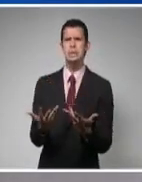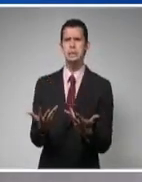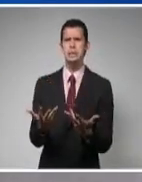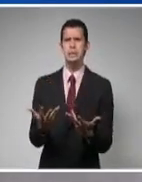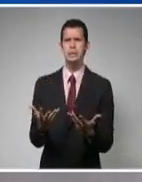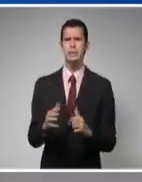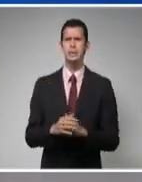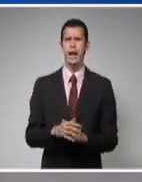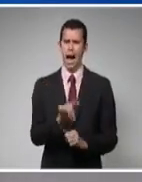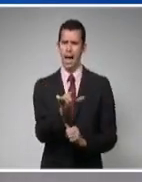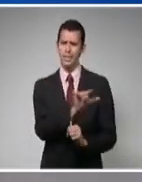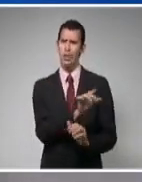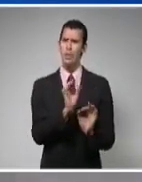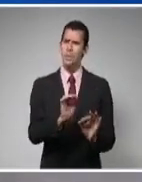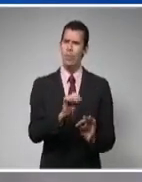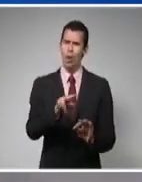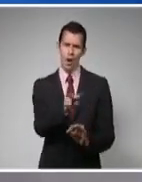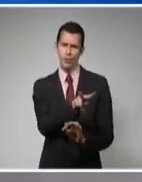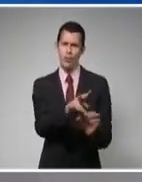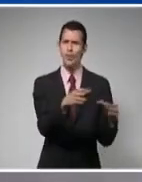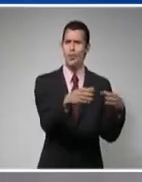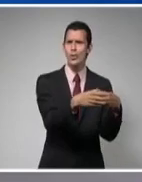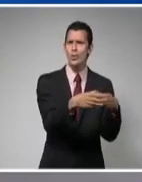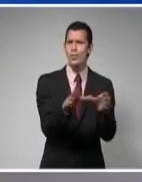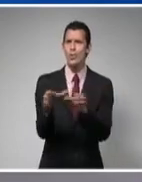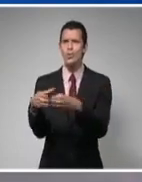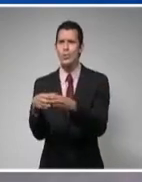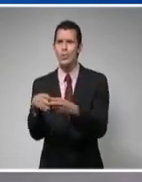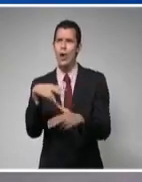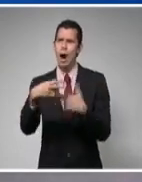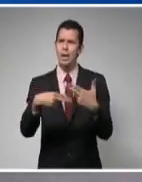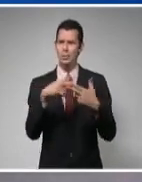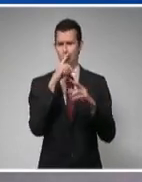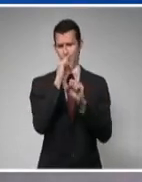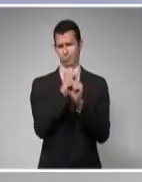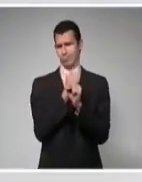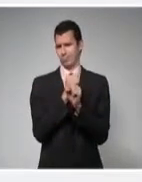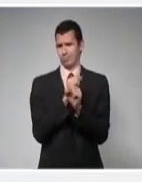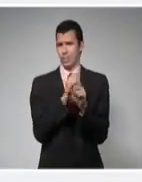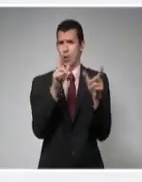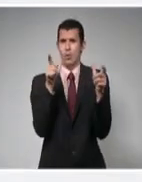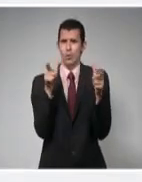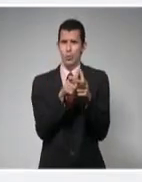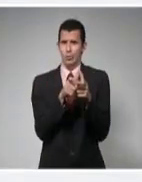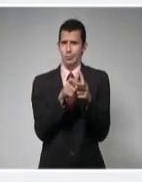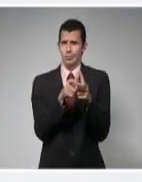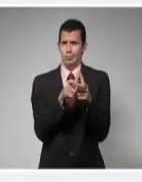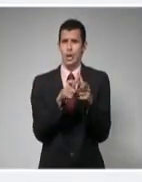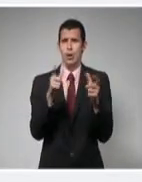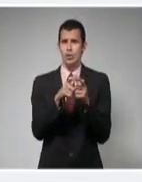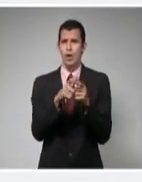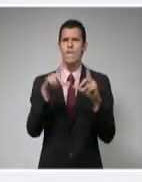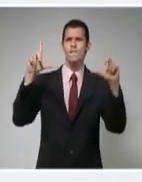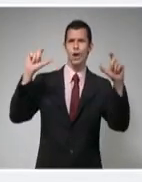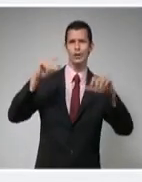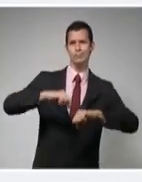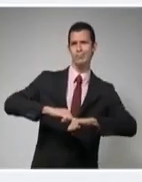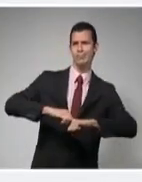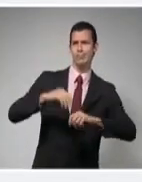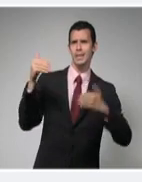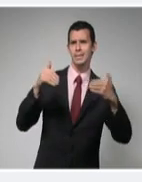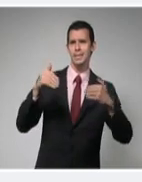se reunieron, muy secretamente, como todo lo que organizan, por cierto. Publicaron esta foto que ven ustedes en el perfil